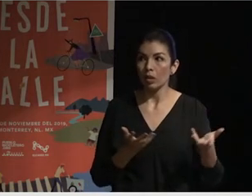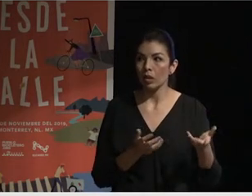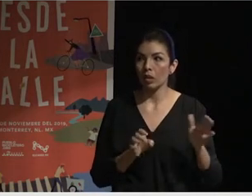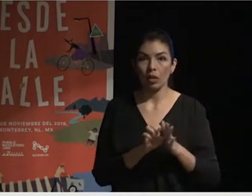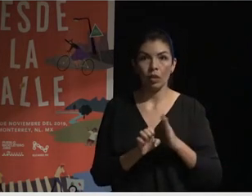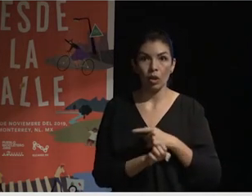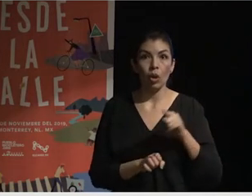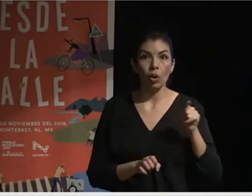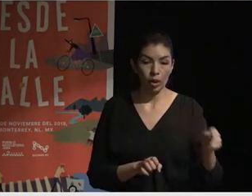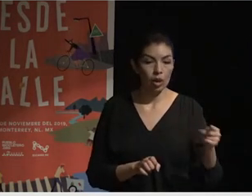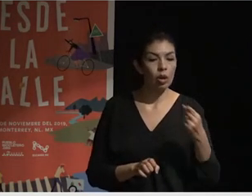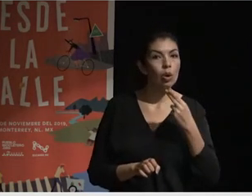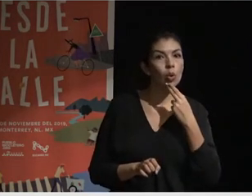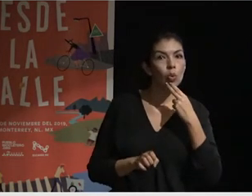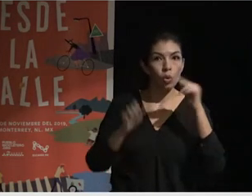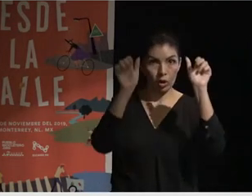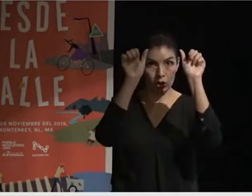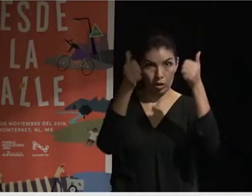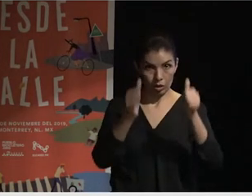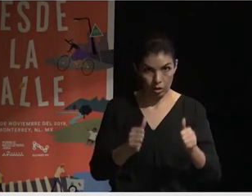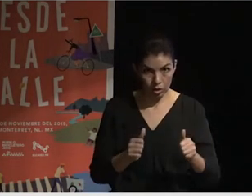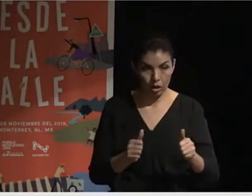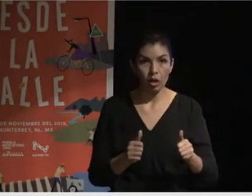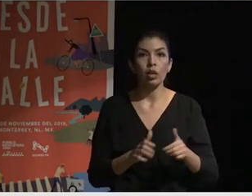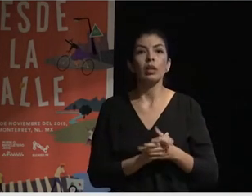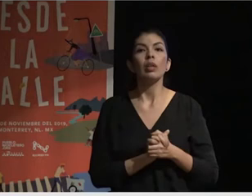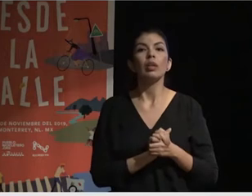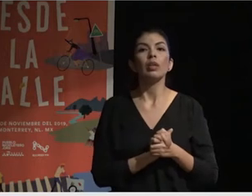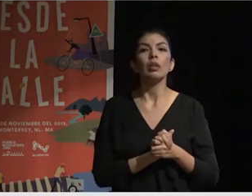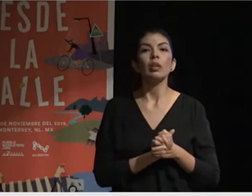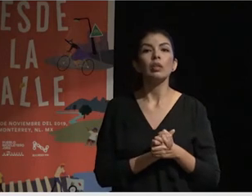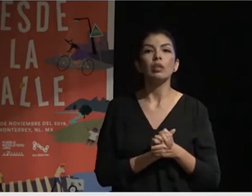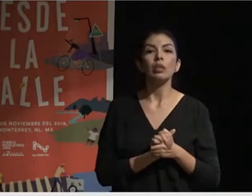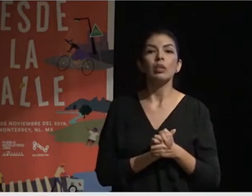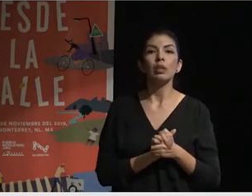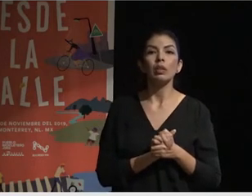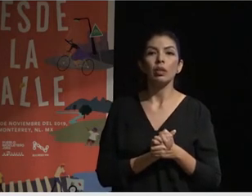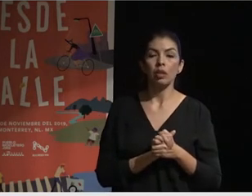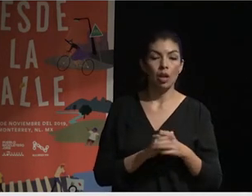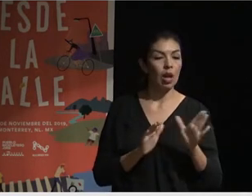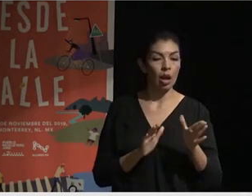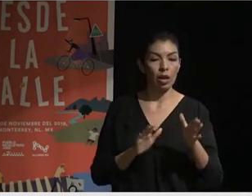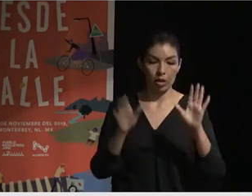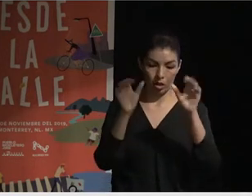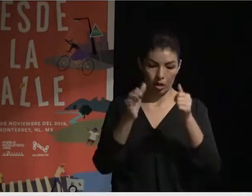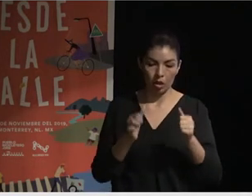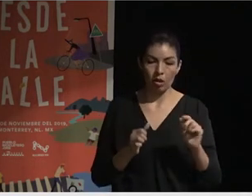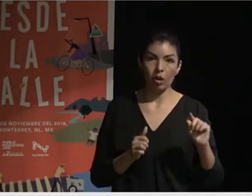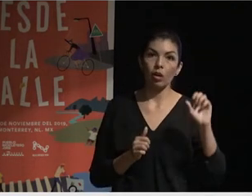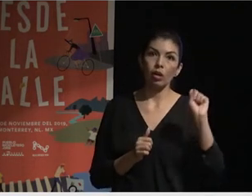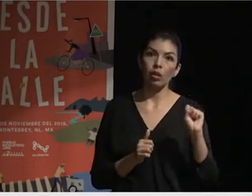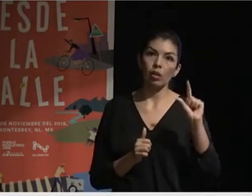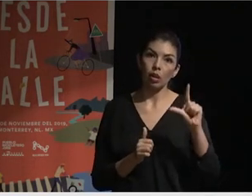compró en el Corredor Regina, no sé si alguien ha ido a chelear ahí, que es una peatonal muy, muy cuca, compró